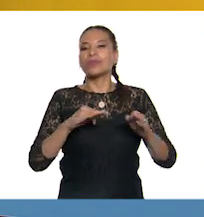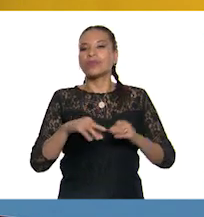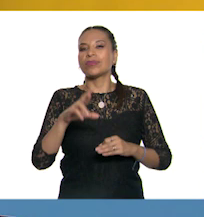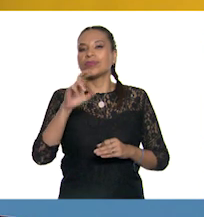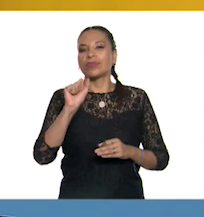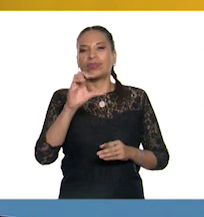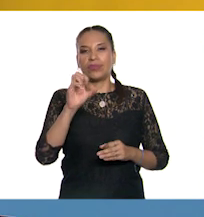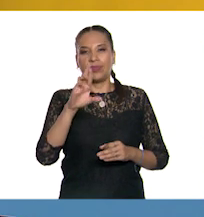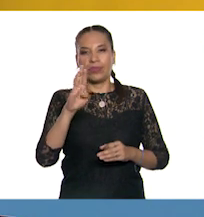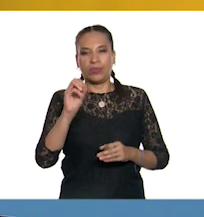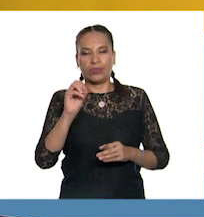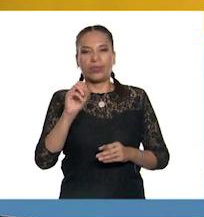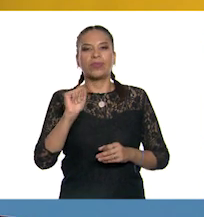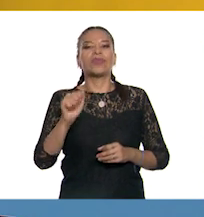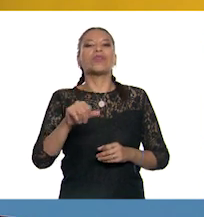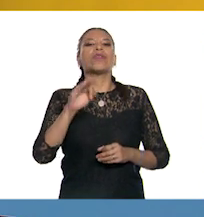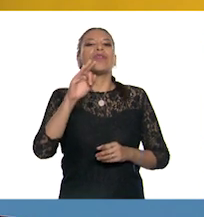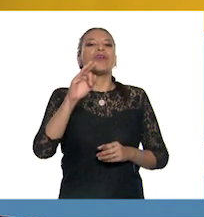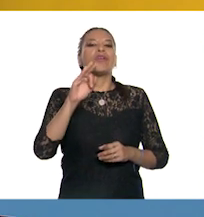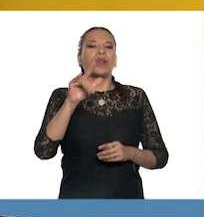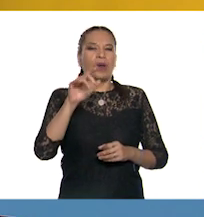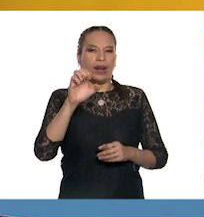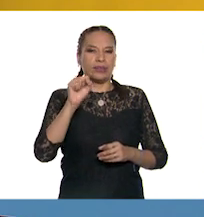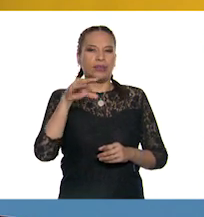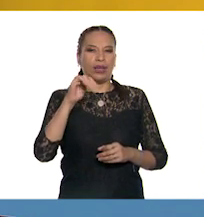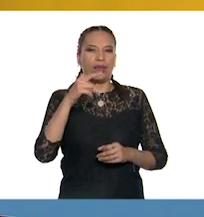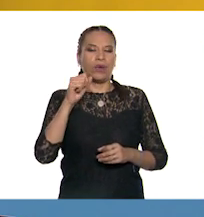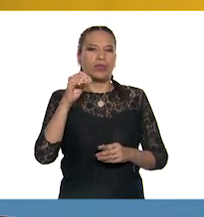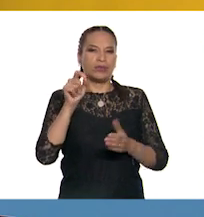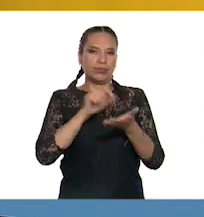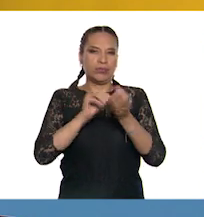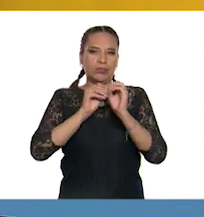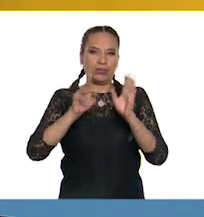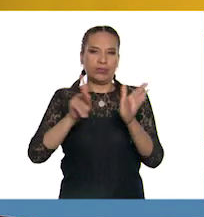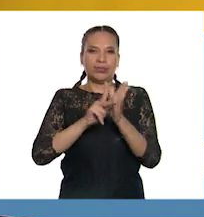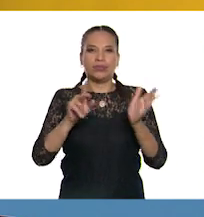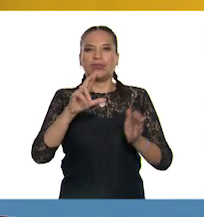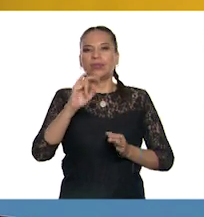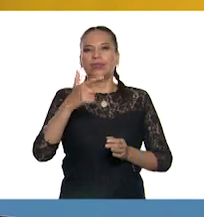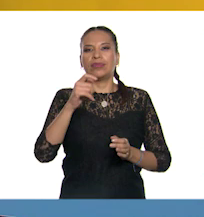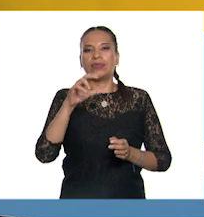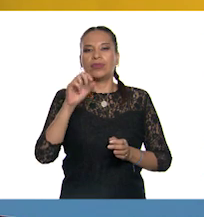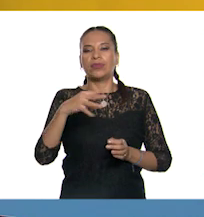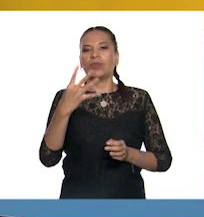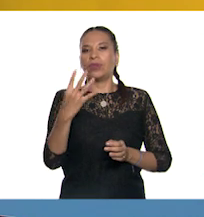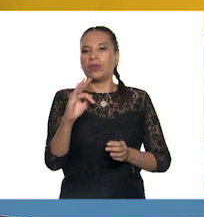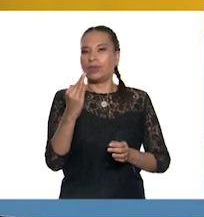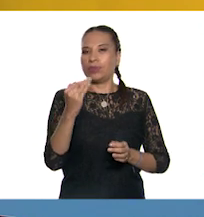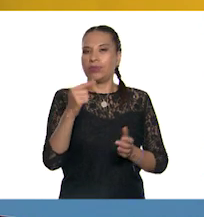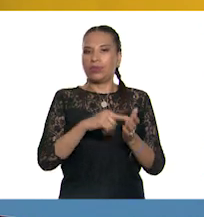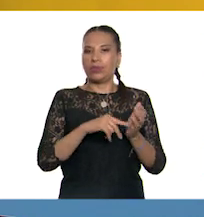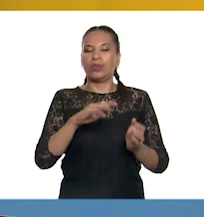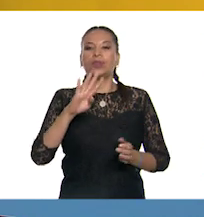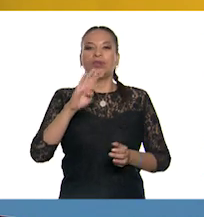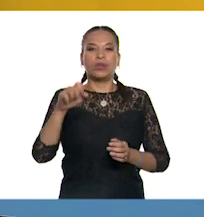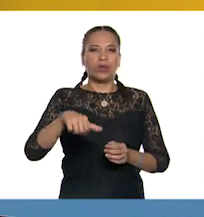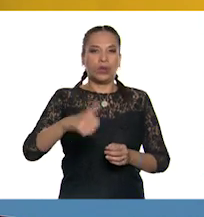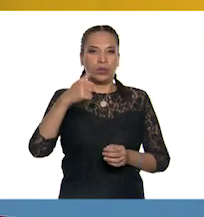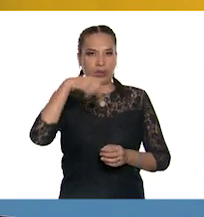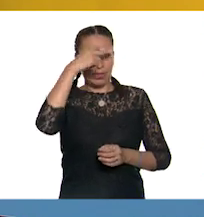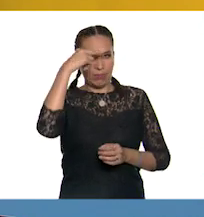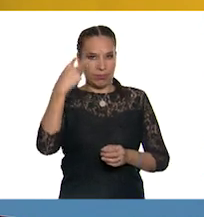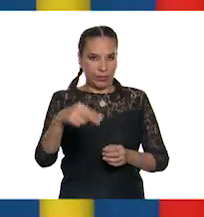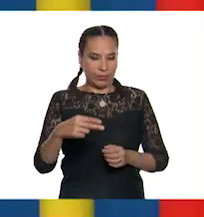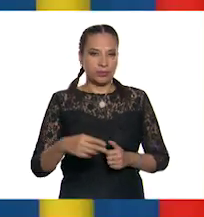Cerebro, Trabaja, de Ricardo Flores Magón, publicado en el periódico Regeneración, el 4 de febrero de 1911, aquí en